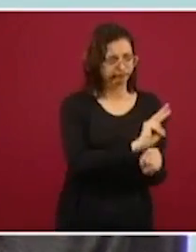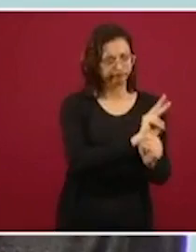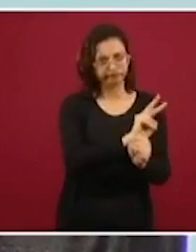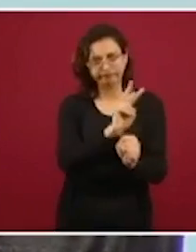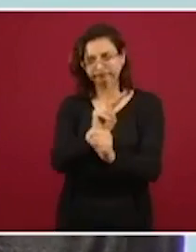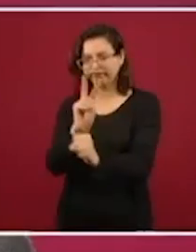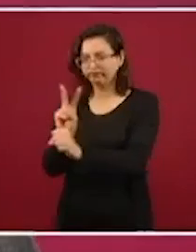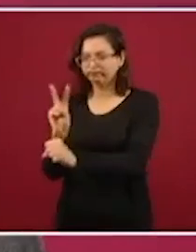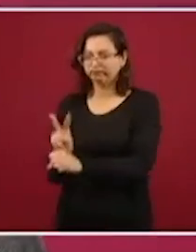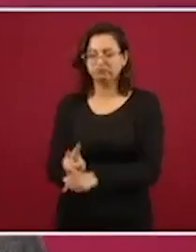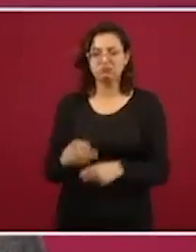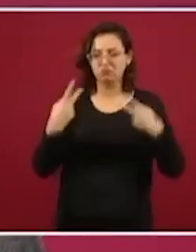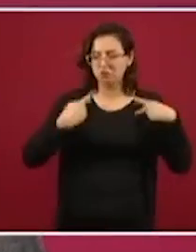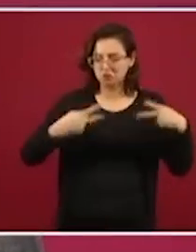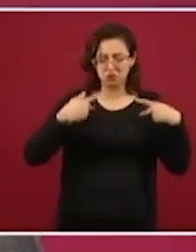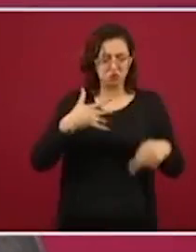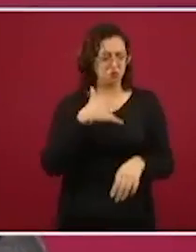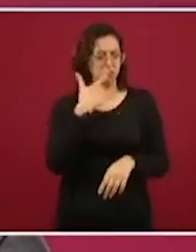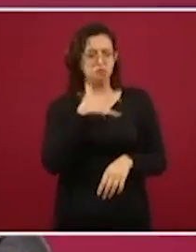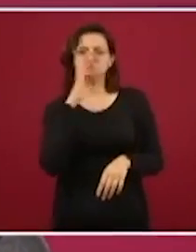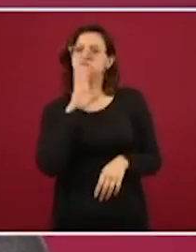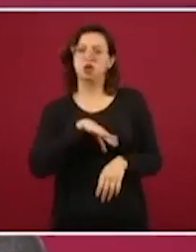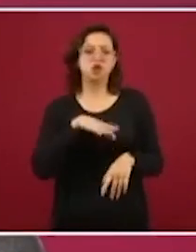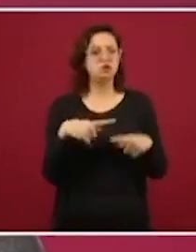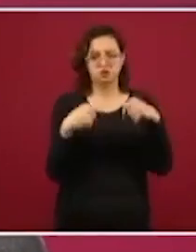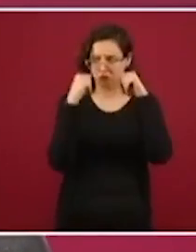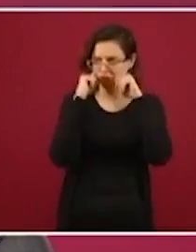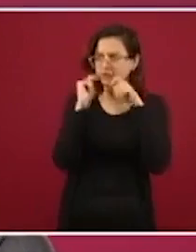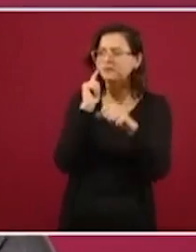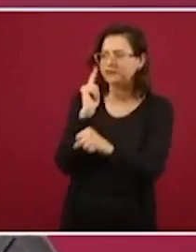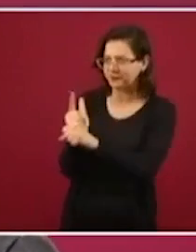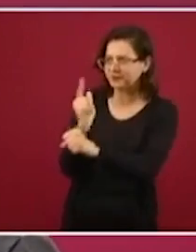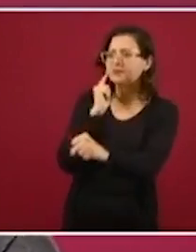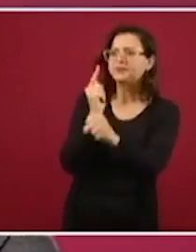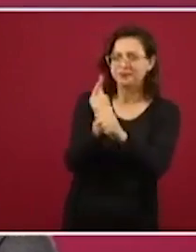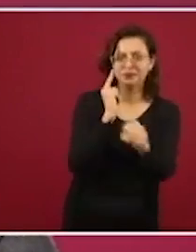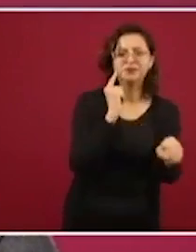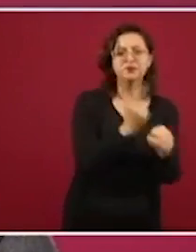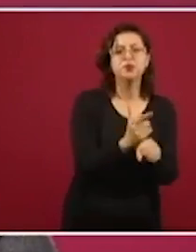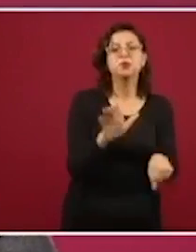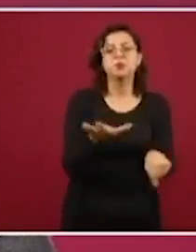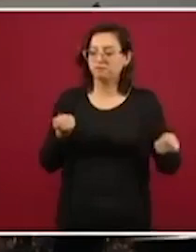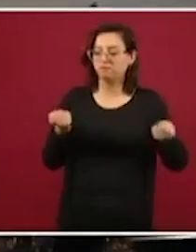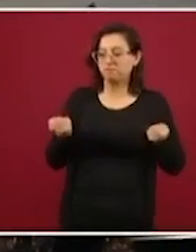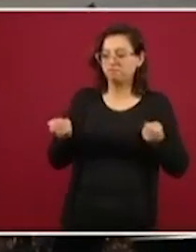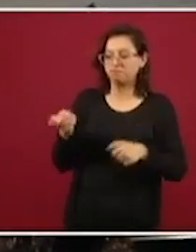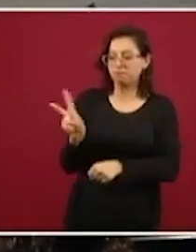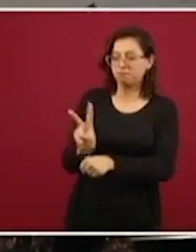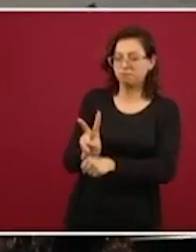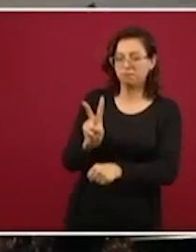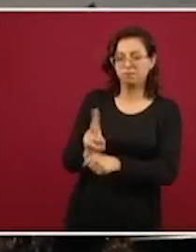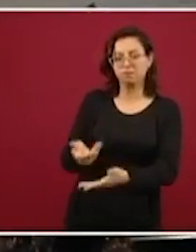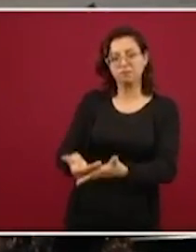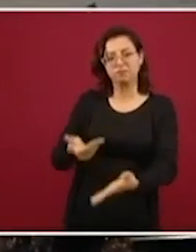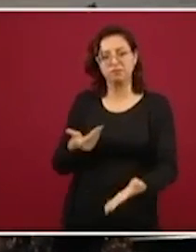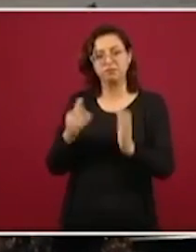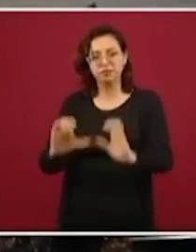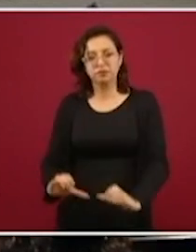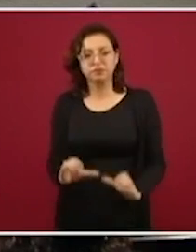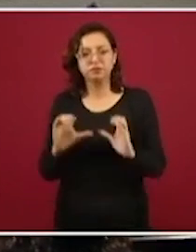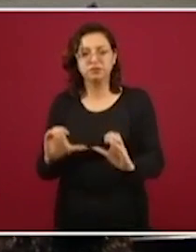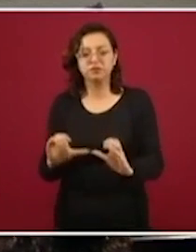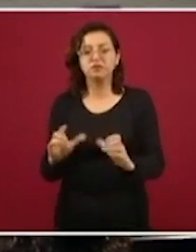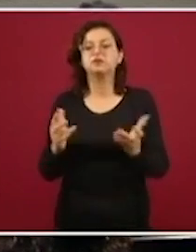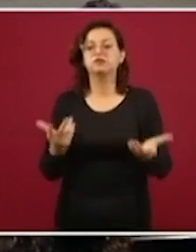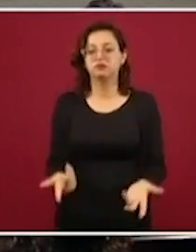aun sin síntomas las estamos encontrando durante la conferencia matutina se informó que el copy 19